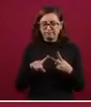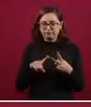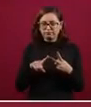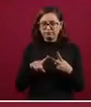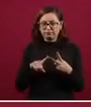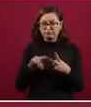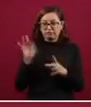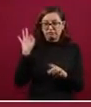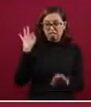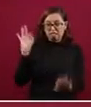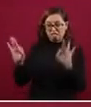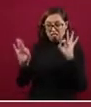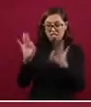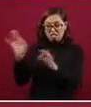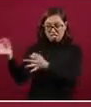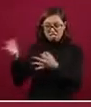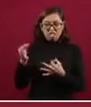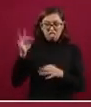inducción al voto,